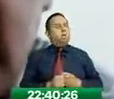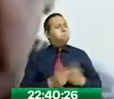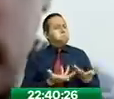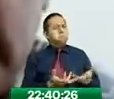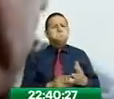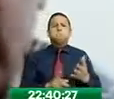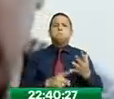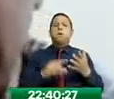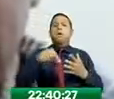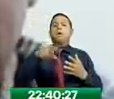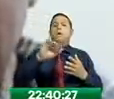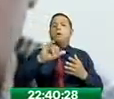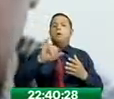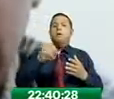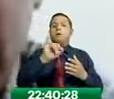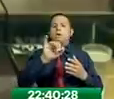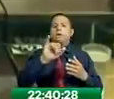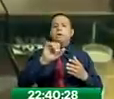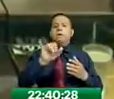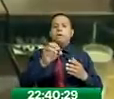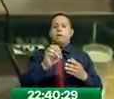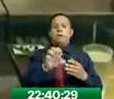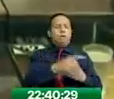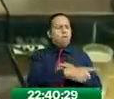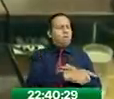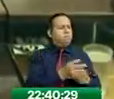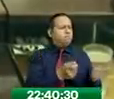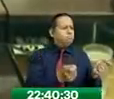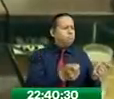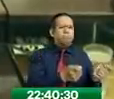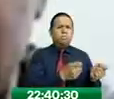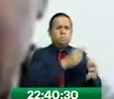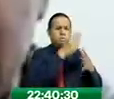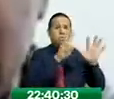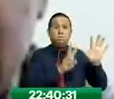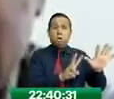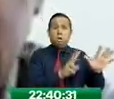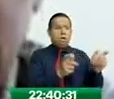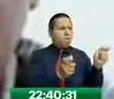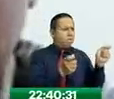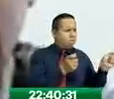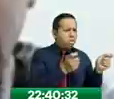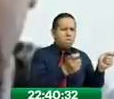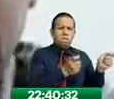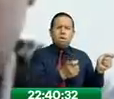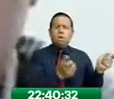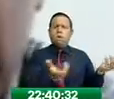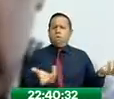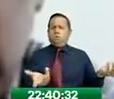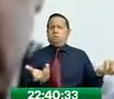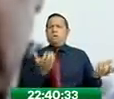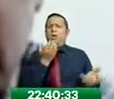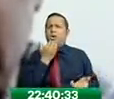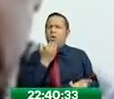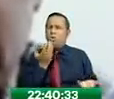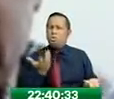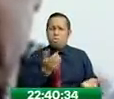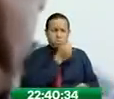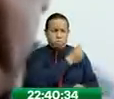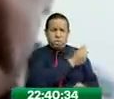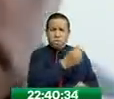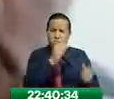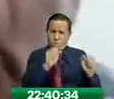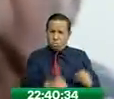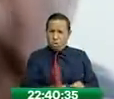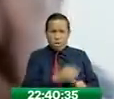que influye en unidades de salud del IES. Y la acusación de Chávez fue más allá. Y es más, estos puestos